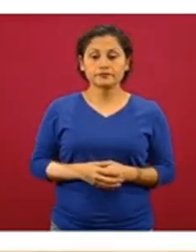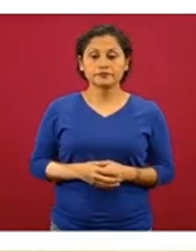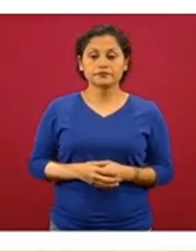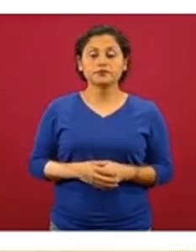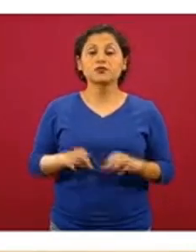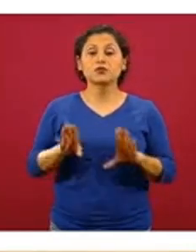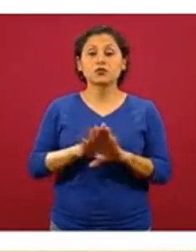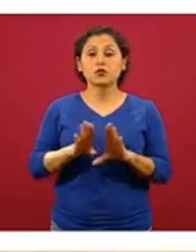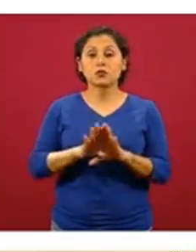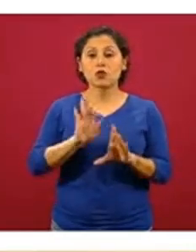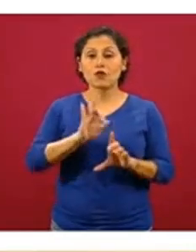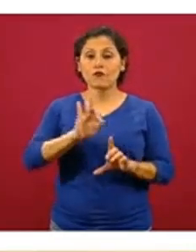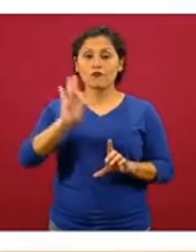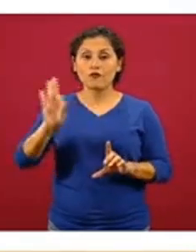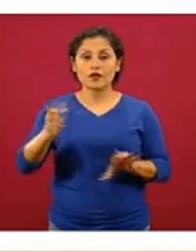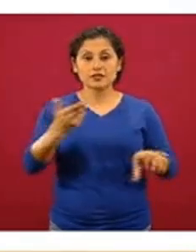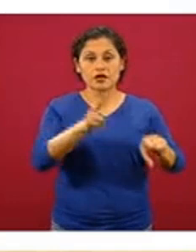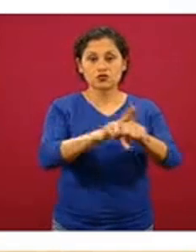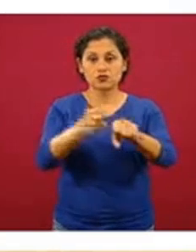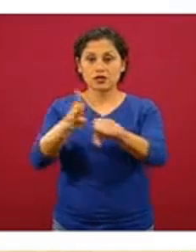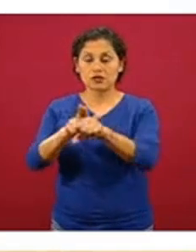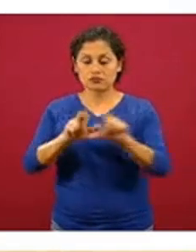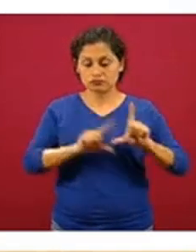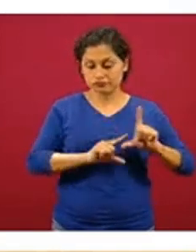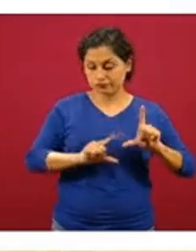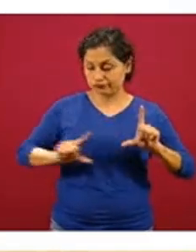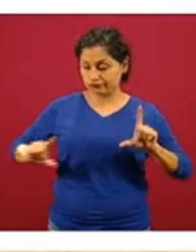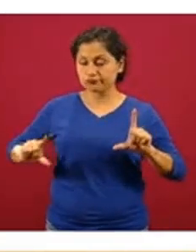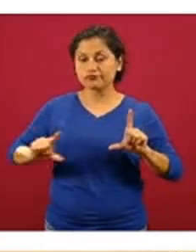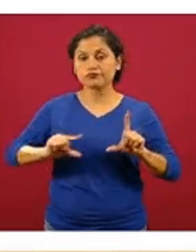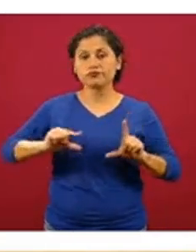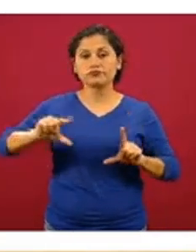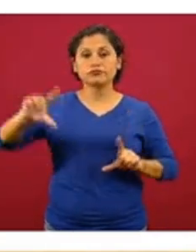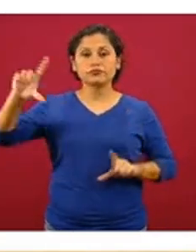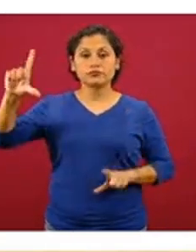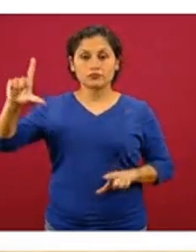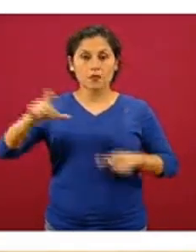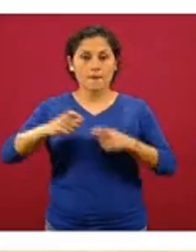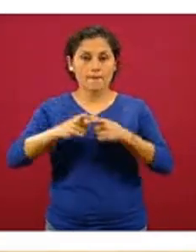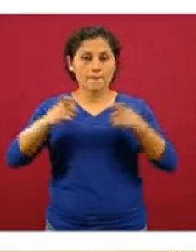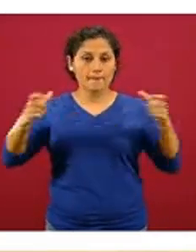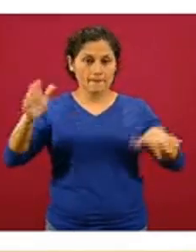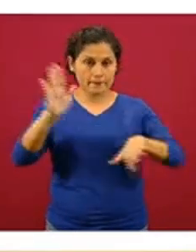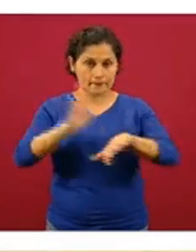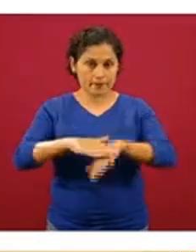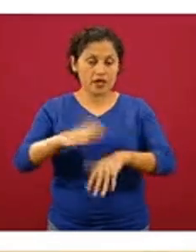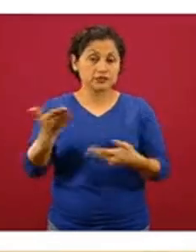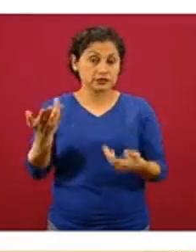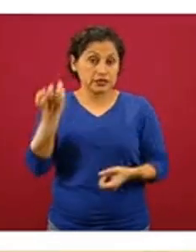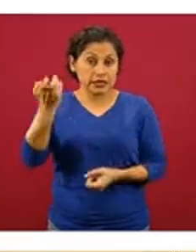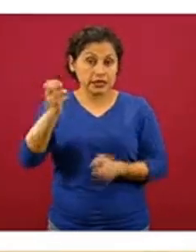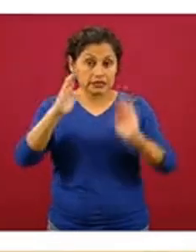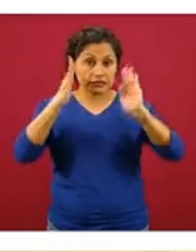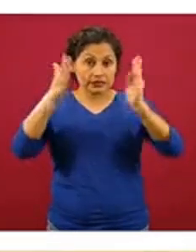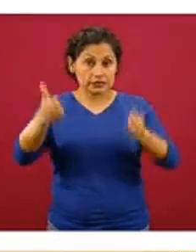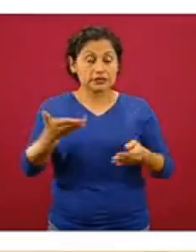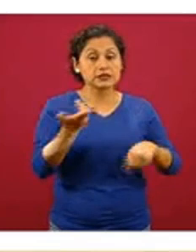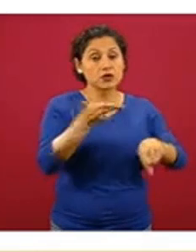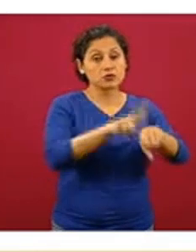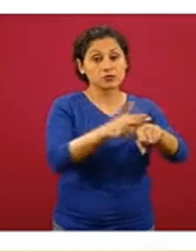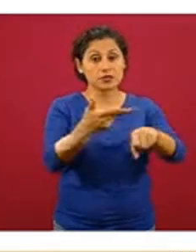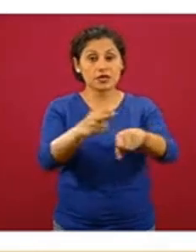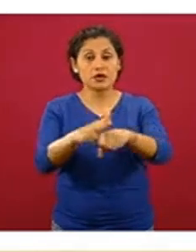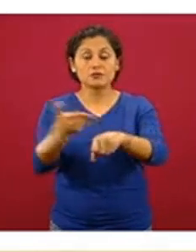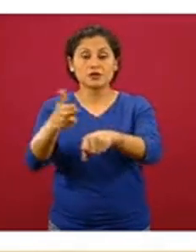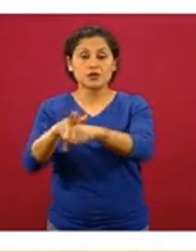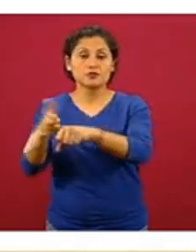los hospitales. Esto es parte del trabajo de reconversión hospitalaria. Hoy el presidente grabó un video que se